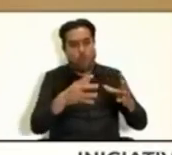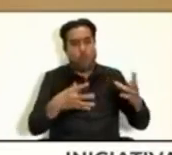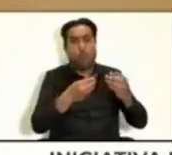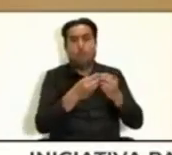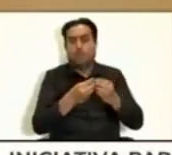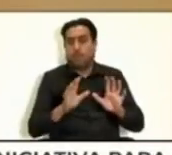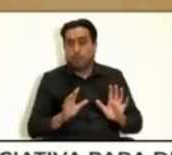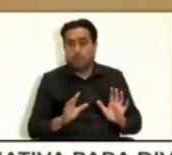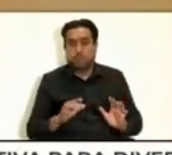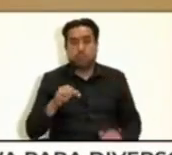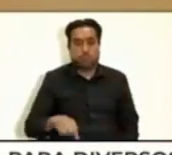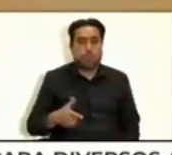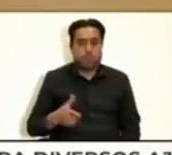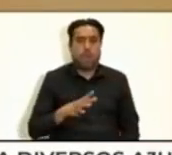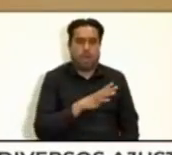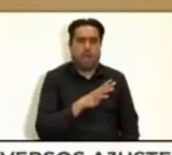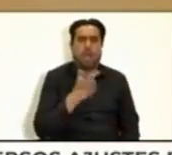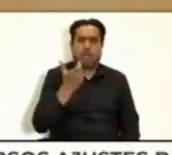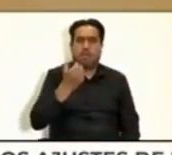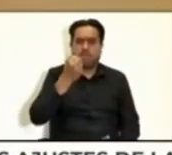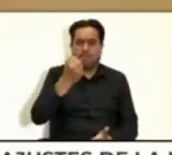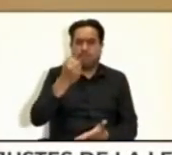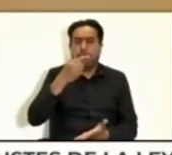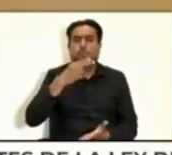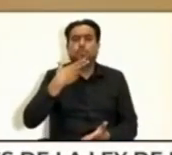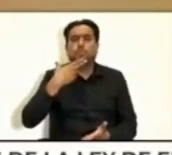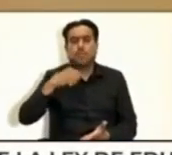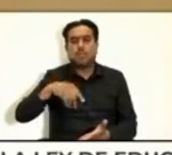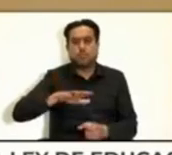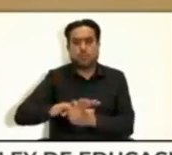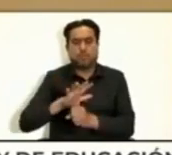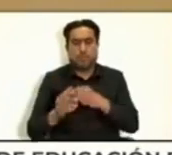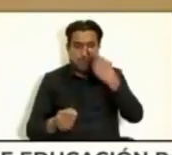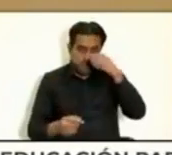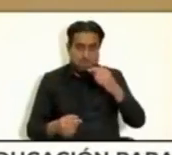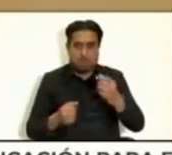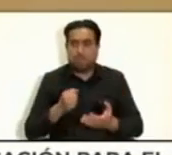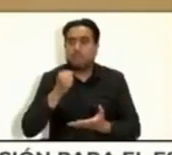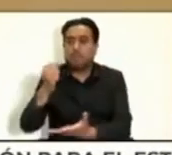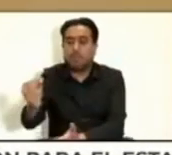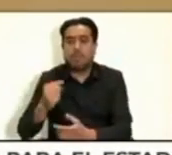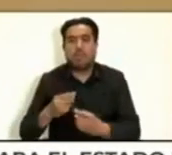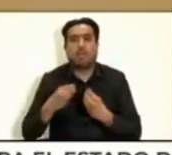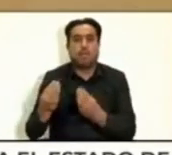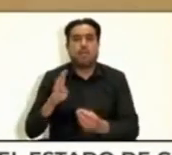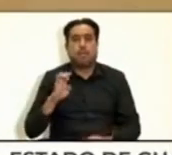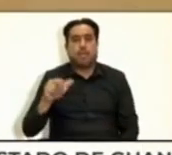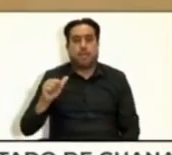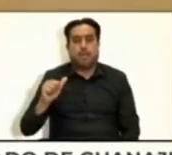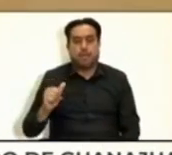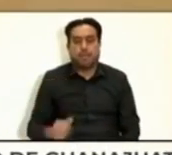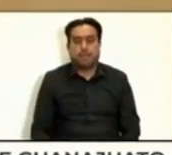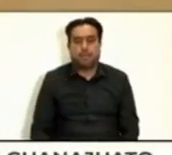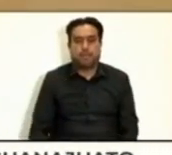se cuenta con presupuesto suficiente para garantizar el presupuesto requerido para otorgar una beca universal